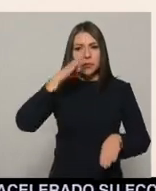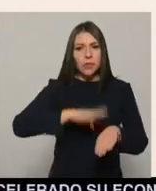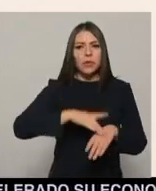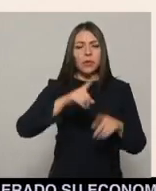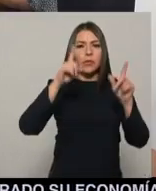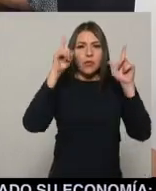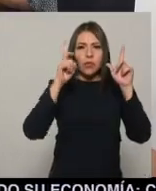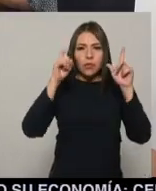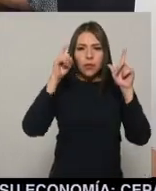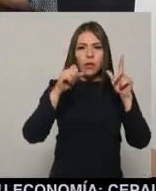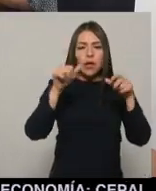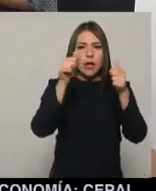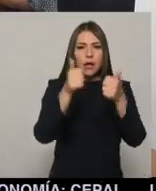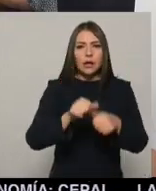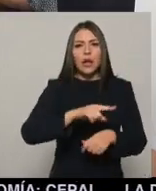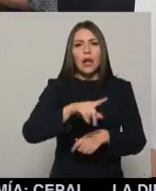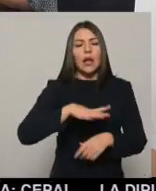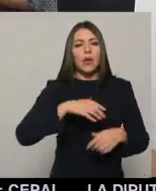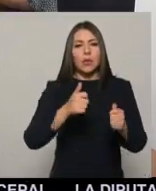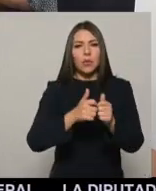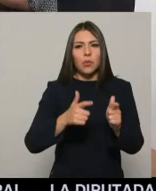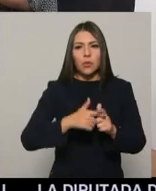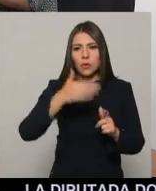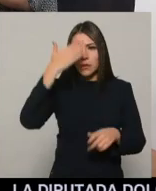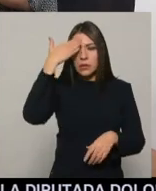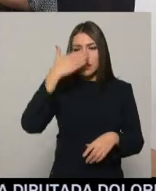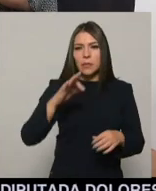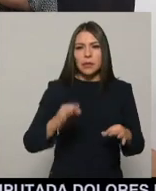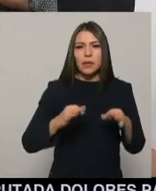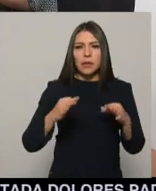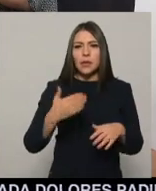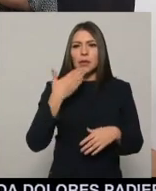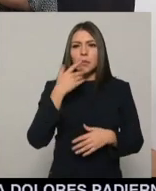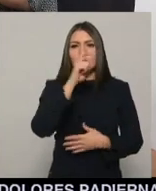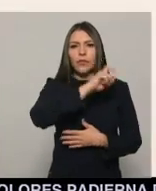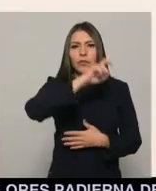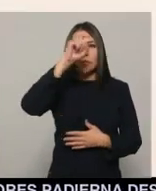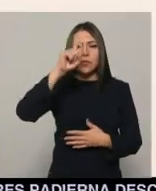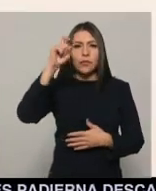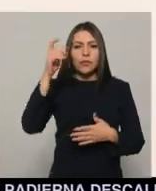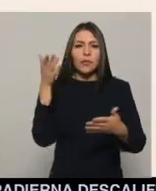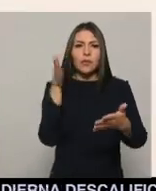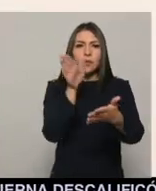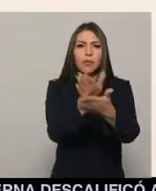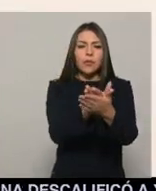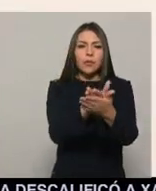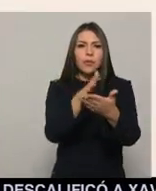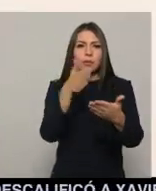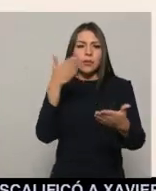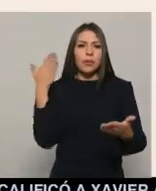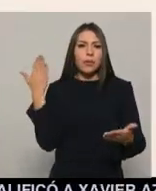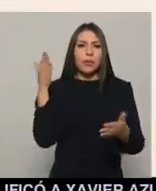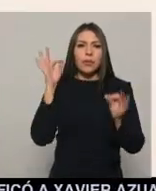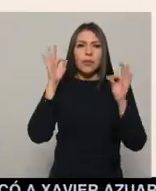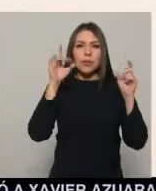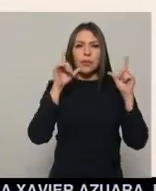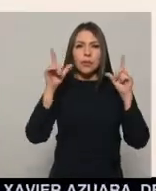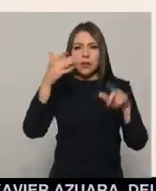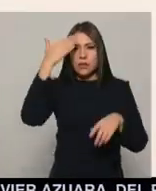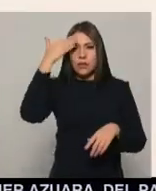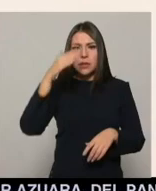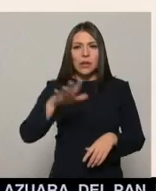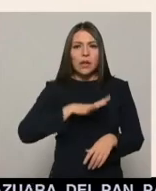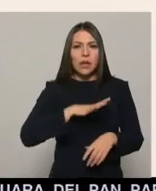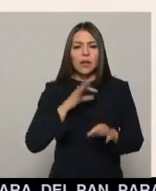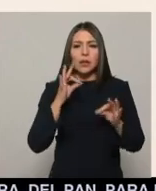artística hasta tenemos grupos que saben hacer calcas de los grafitis. Entonces, tenemos estas dos vertientes, ¿no? La académica,